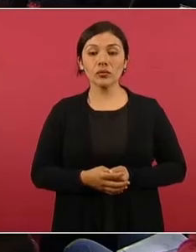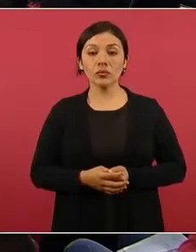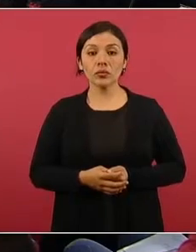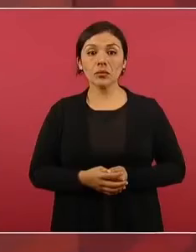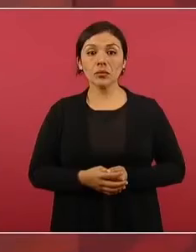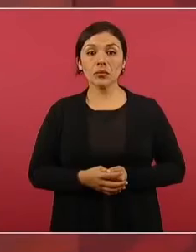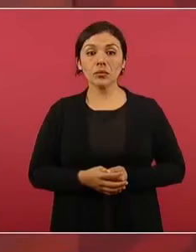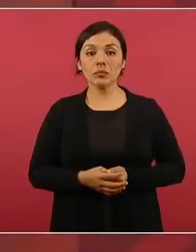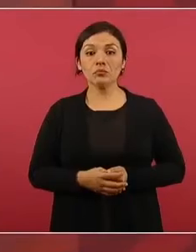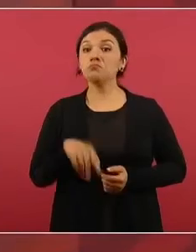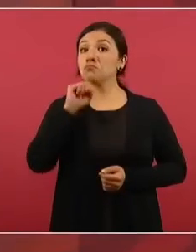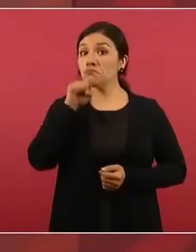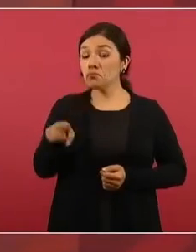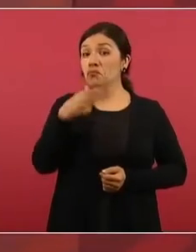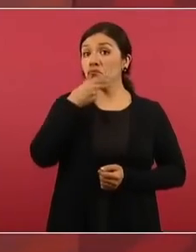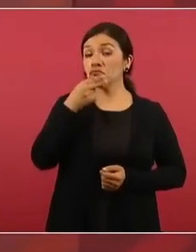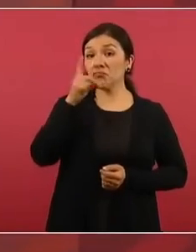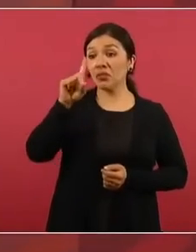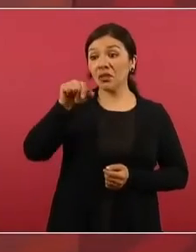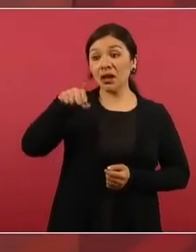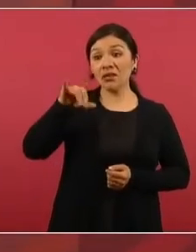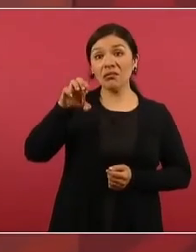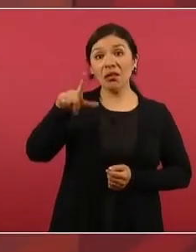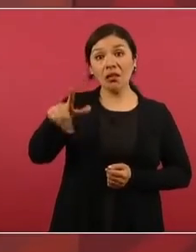Don Daniel,